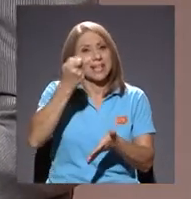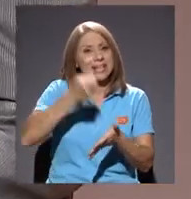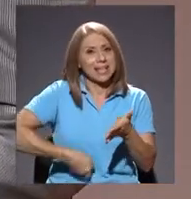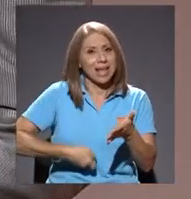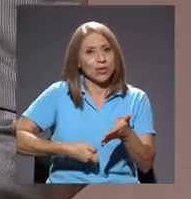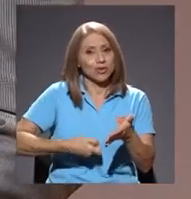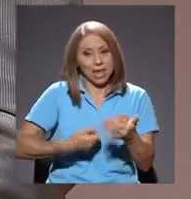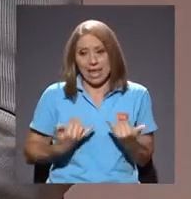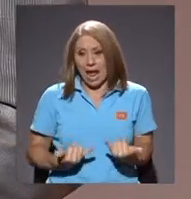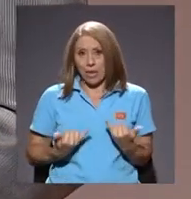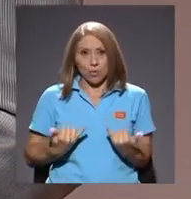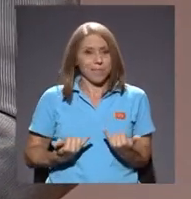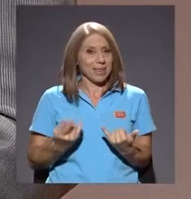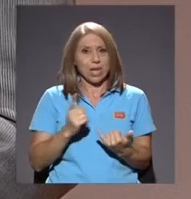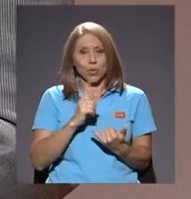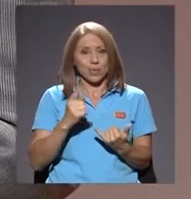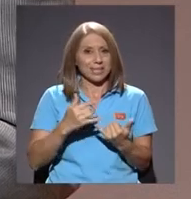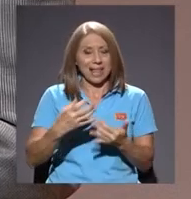están casados